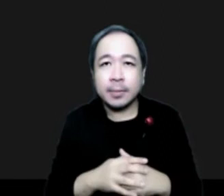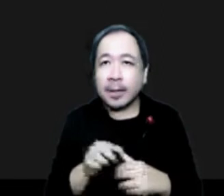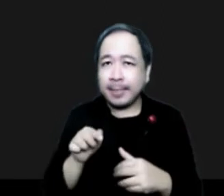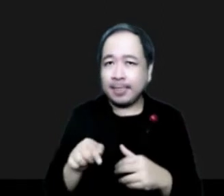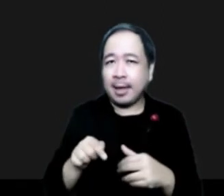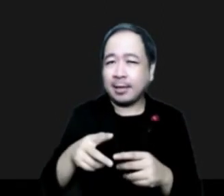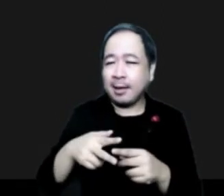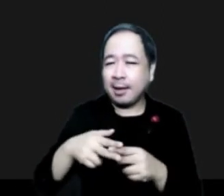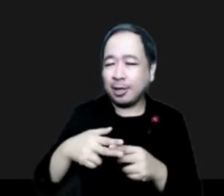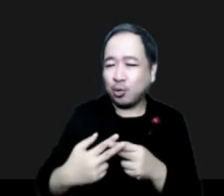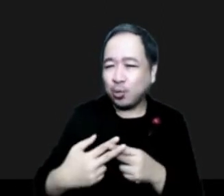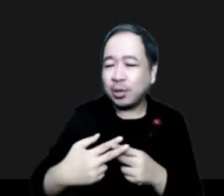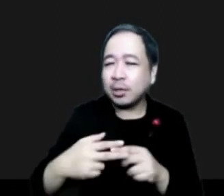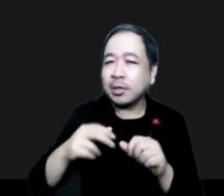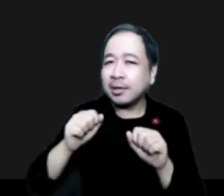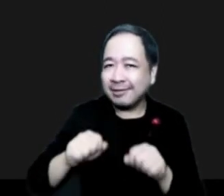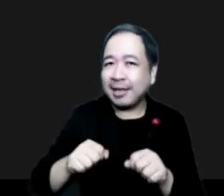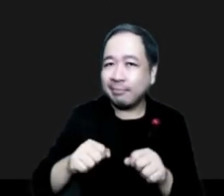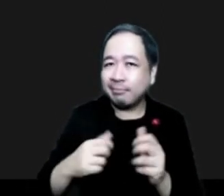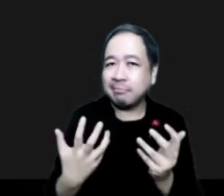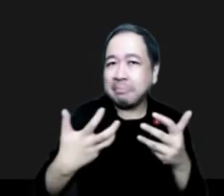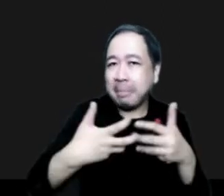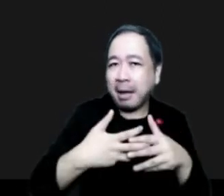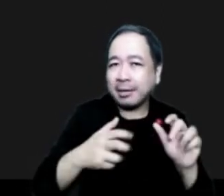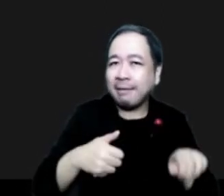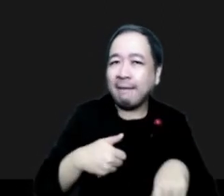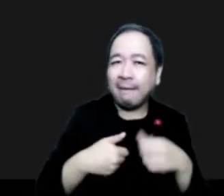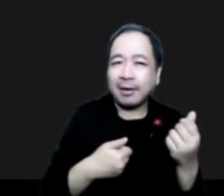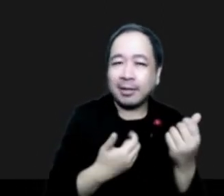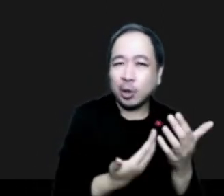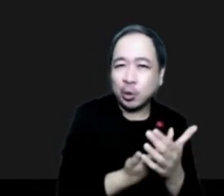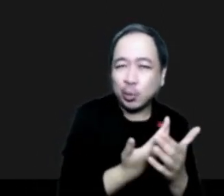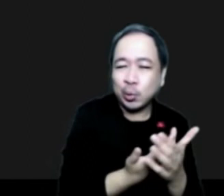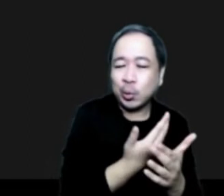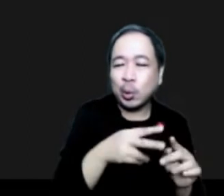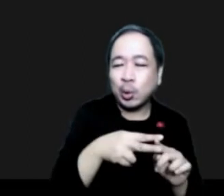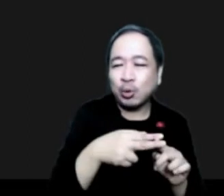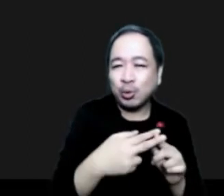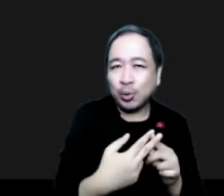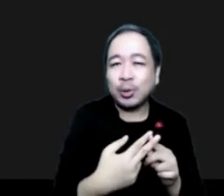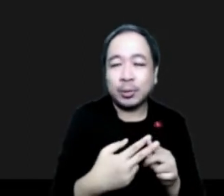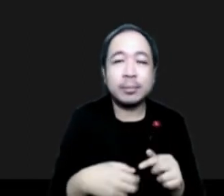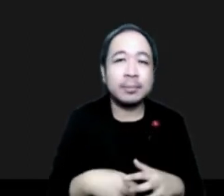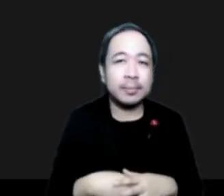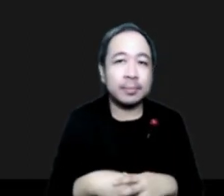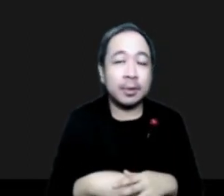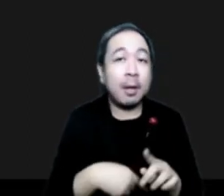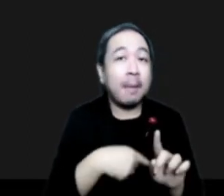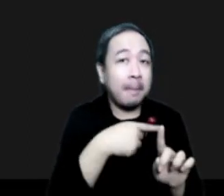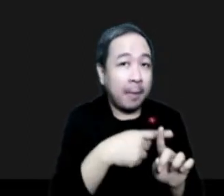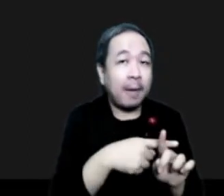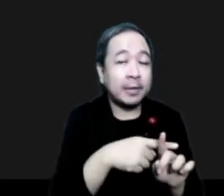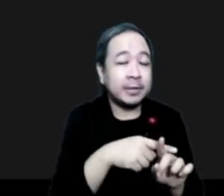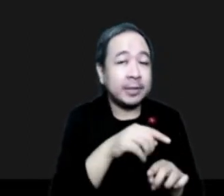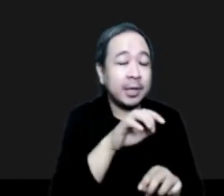realizada con fondos de Euroclima Plus y que ya el sistema de descarga está